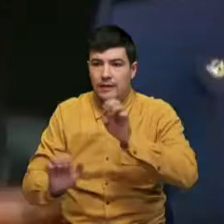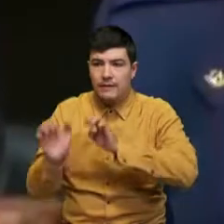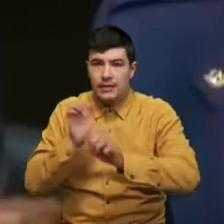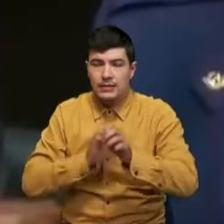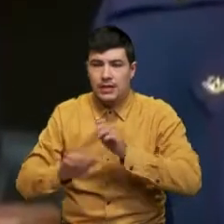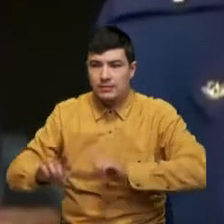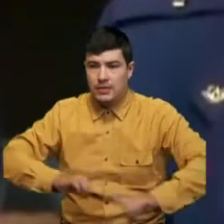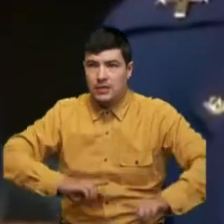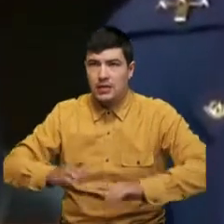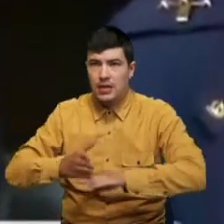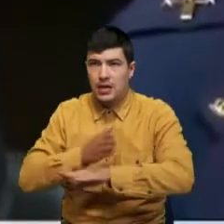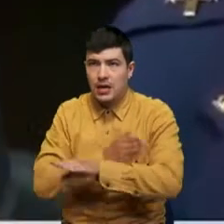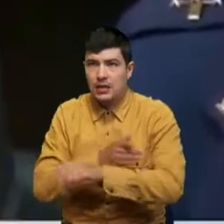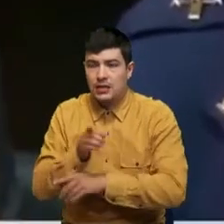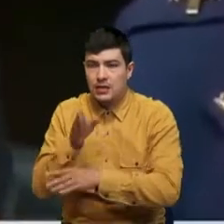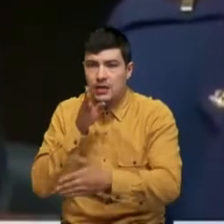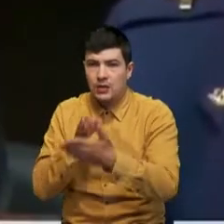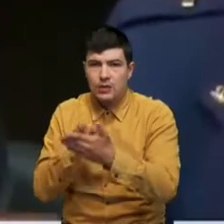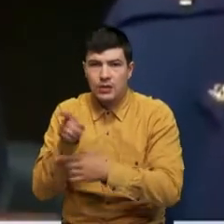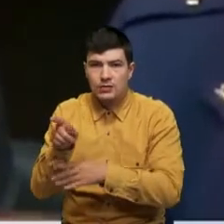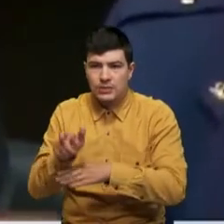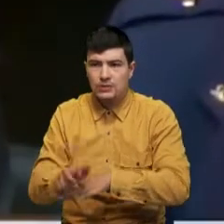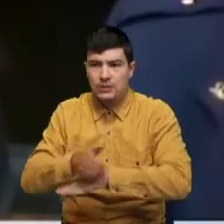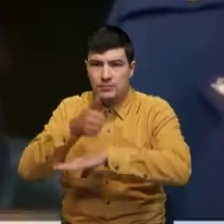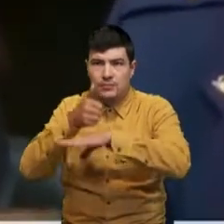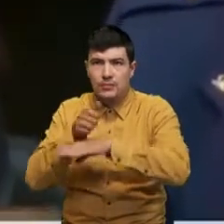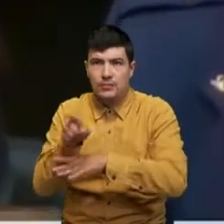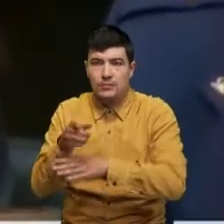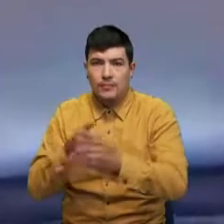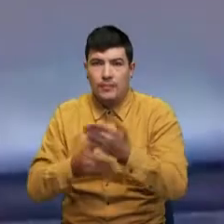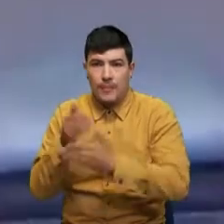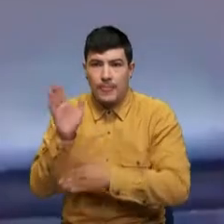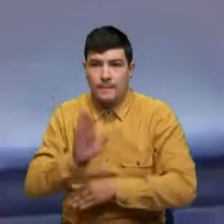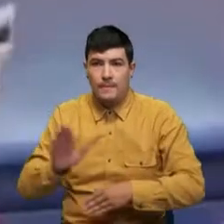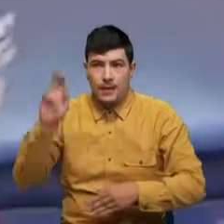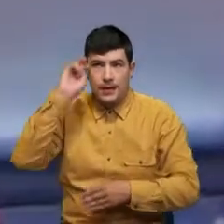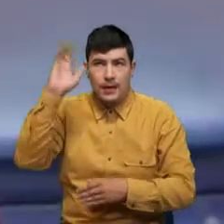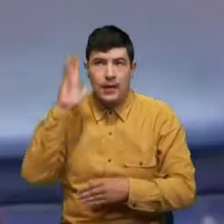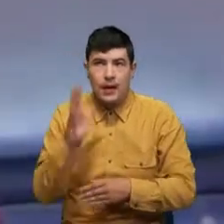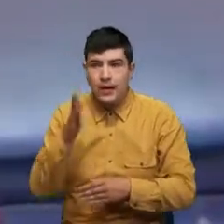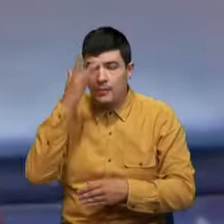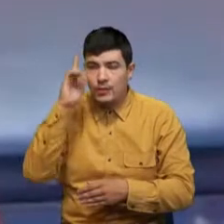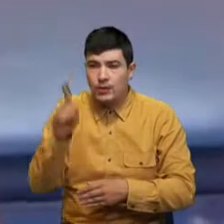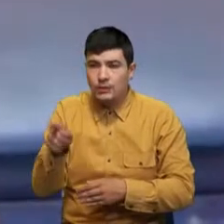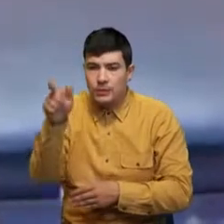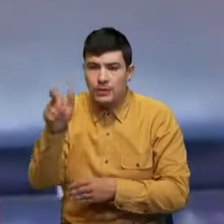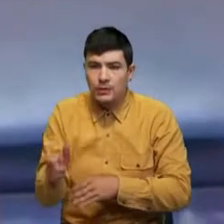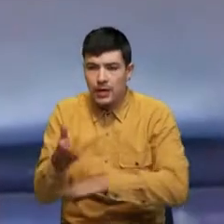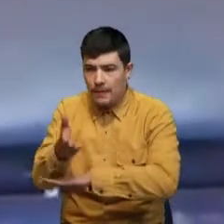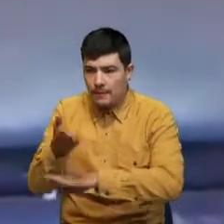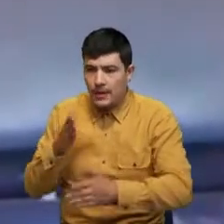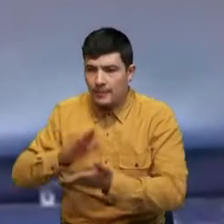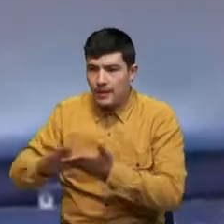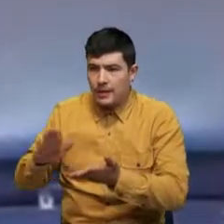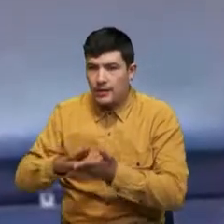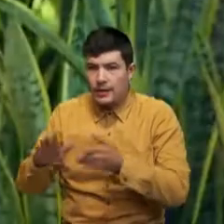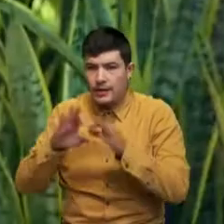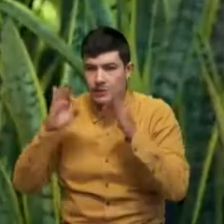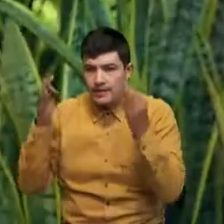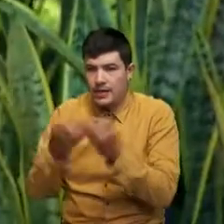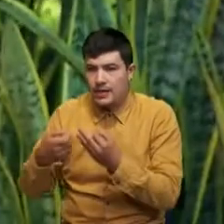y penales en contra el comandante de la fuerza de tarea vulcano de norte de santander por pedir perdón a los familiares de las víctimas